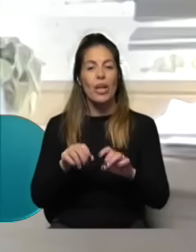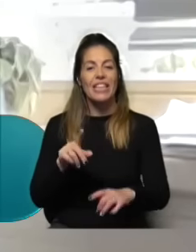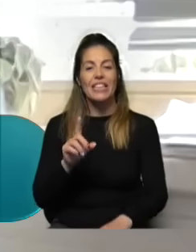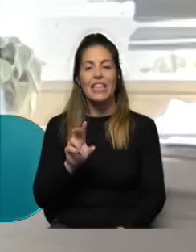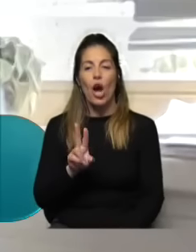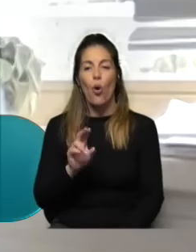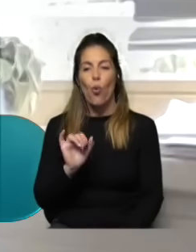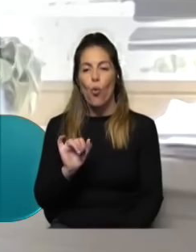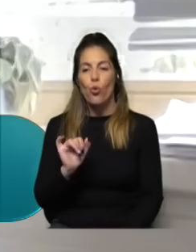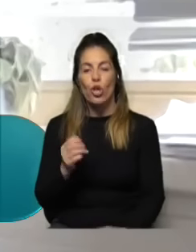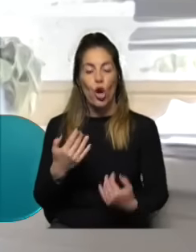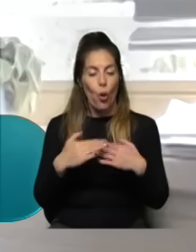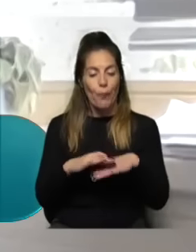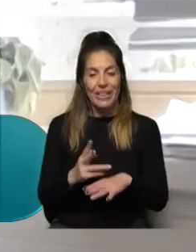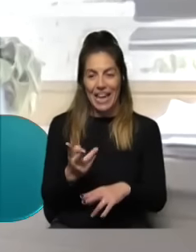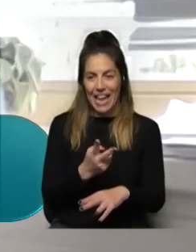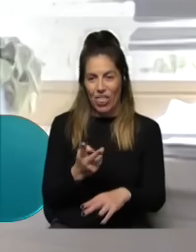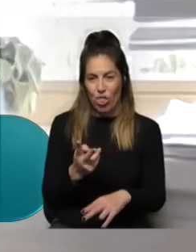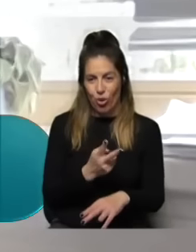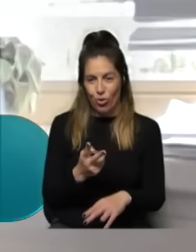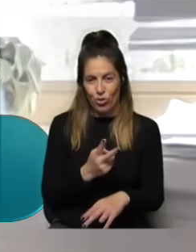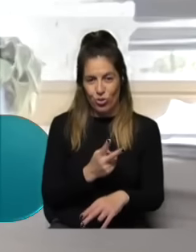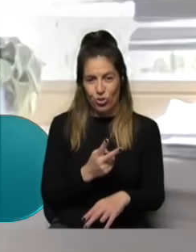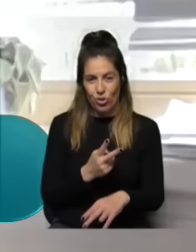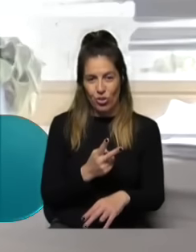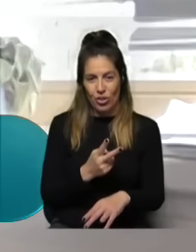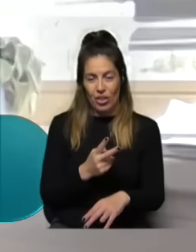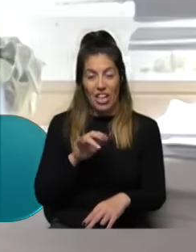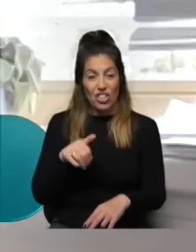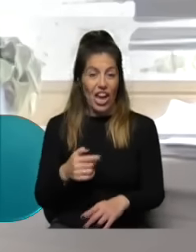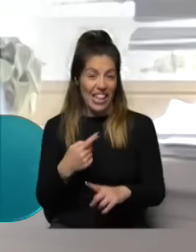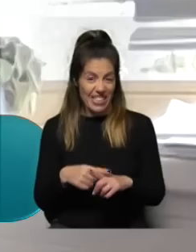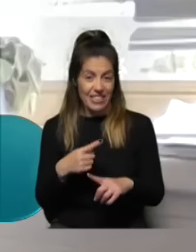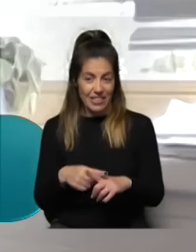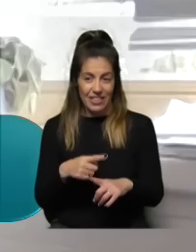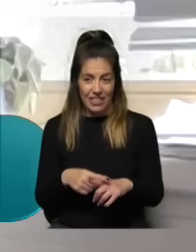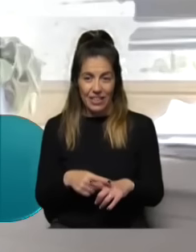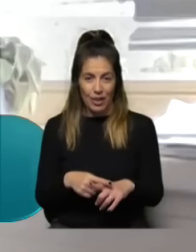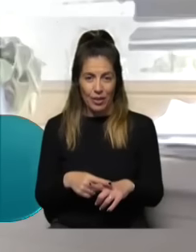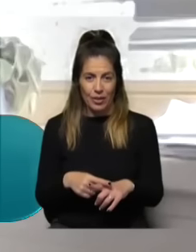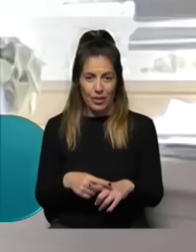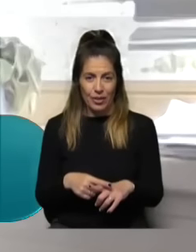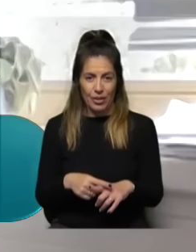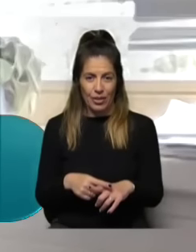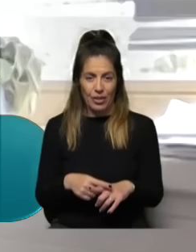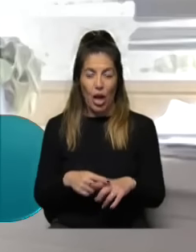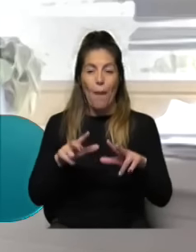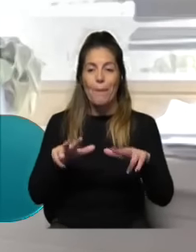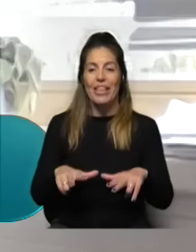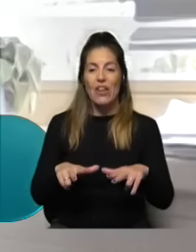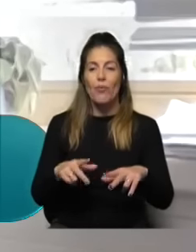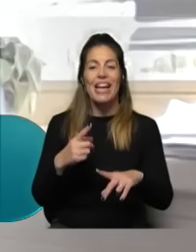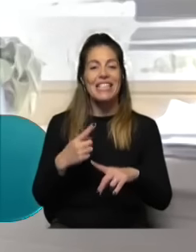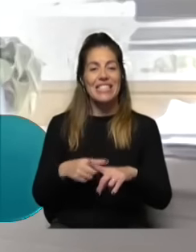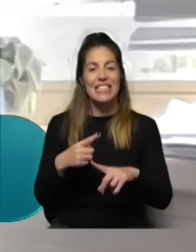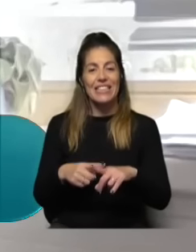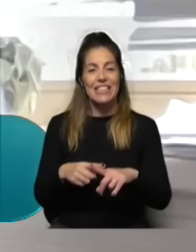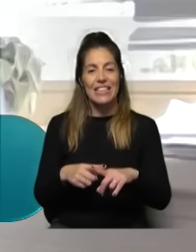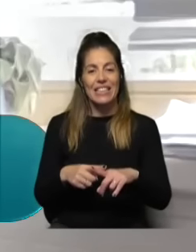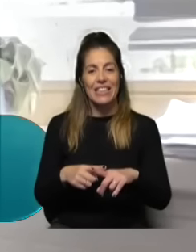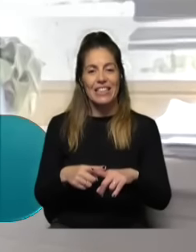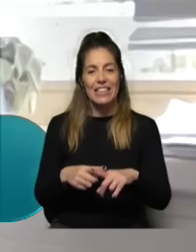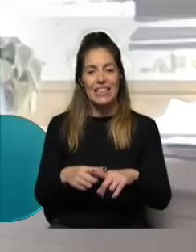combina ambas cosas, pero es una plataforma que ya existía. Es una plataforma que existía como